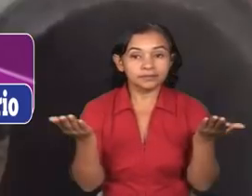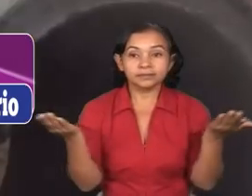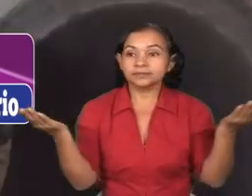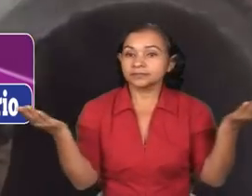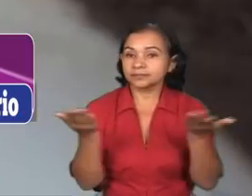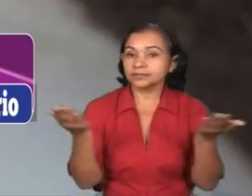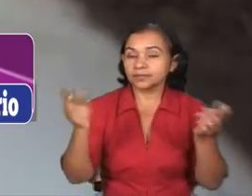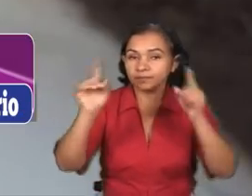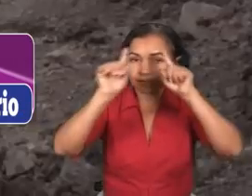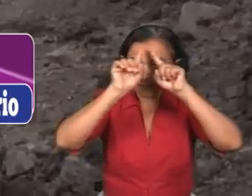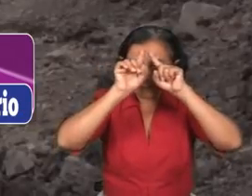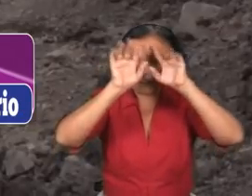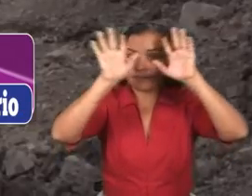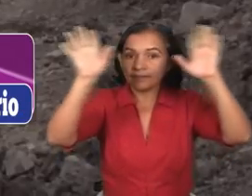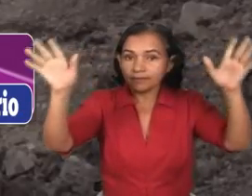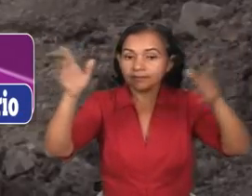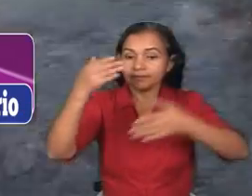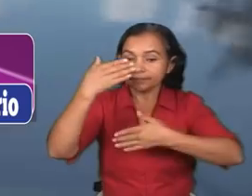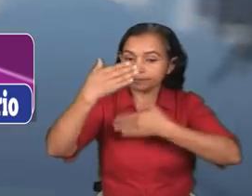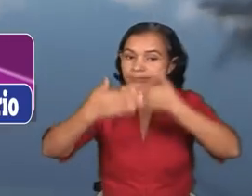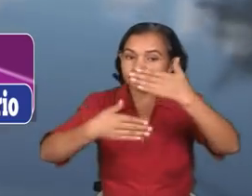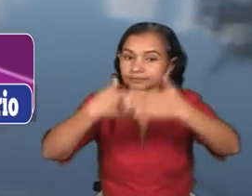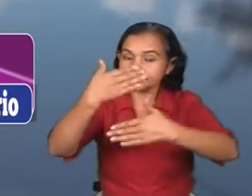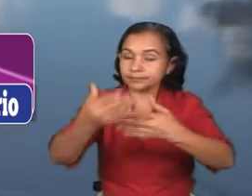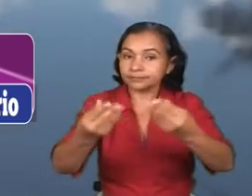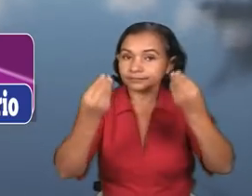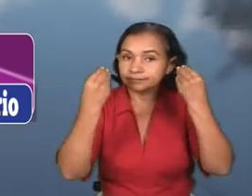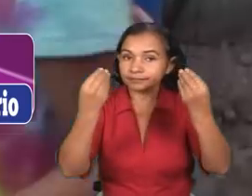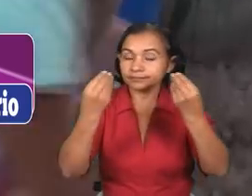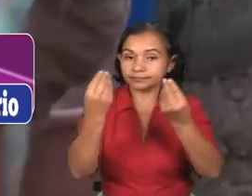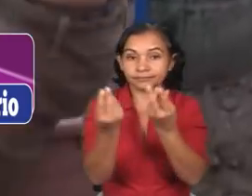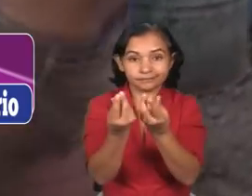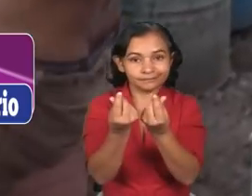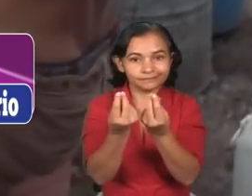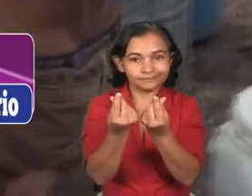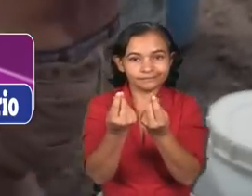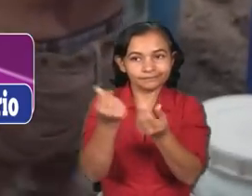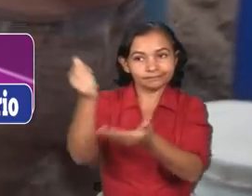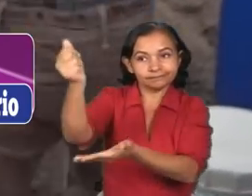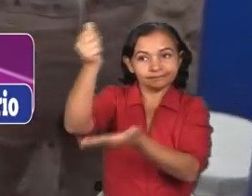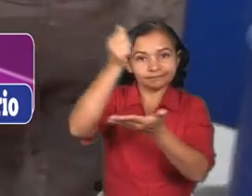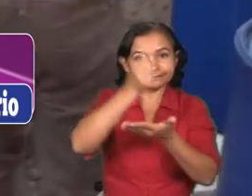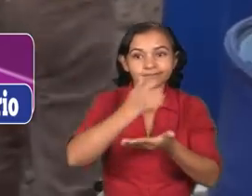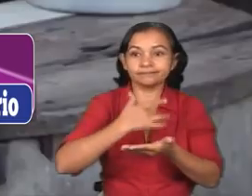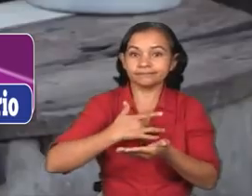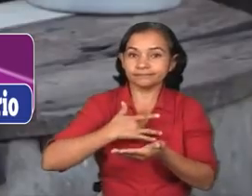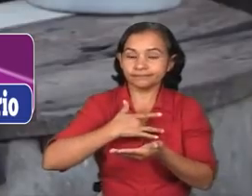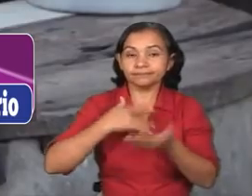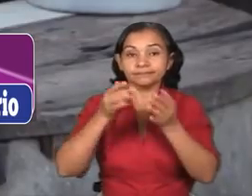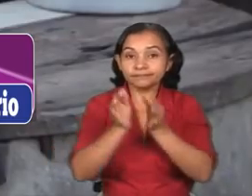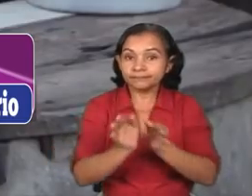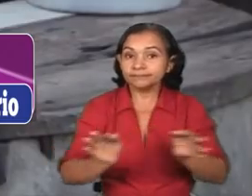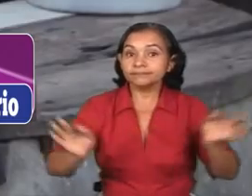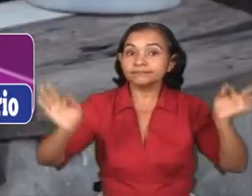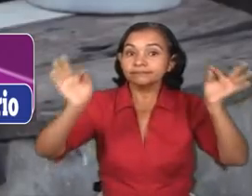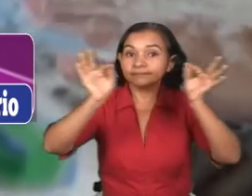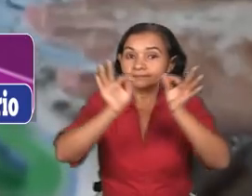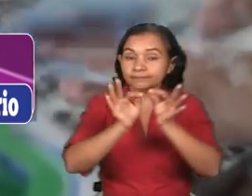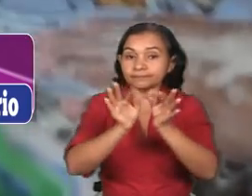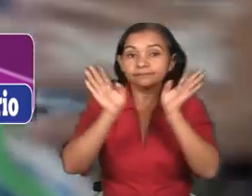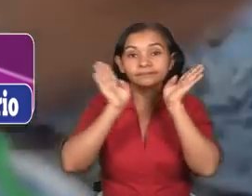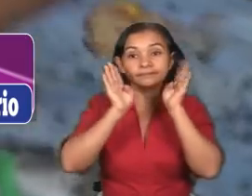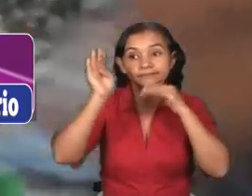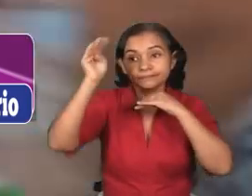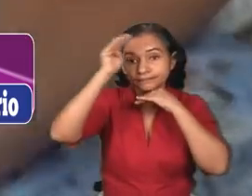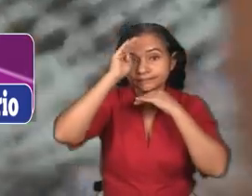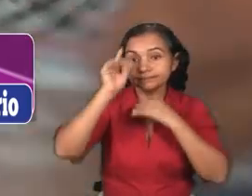estando claro que eso iba a ser un proceso, que se iba a necesitar de muchos recursos financieros, pero lo que es importante, detiene el proceso de privatización, se